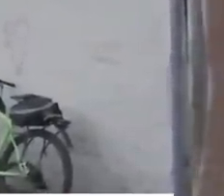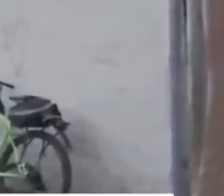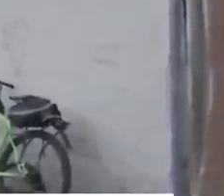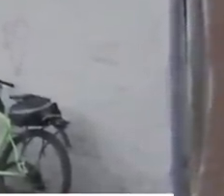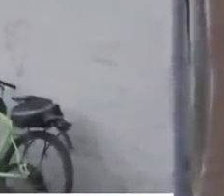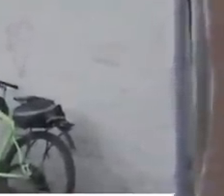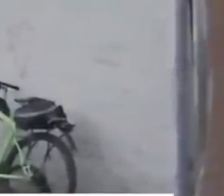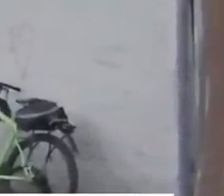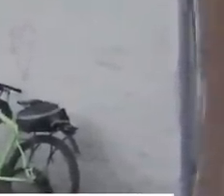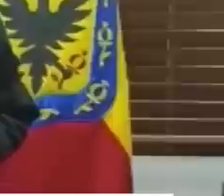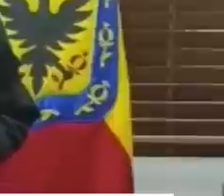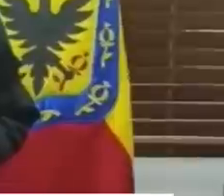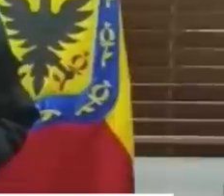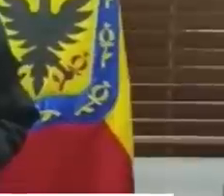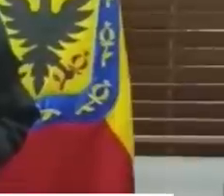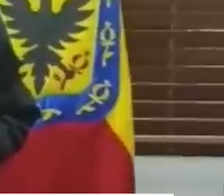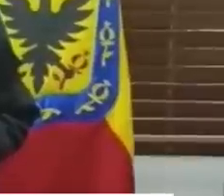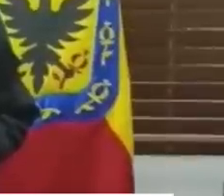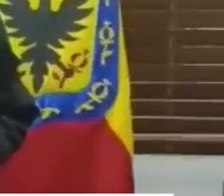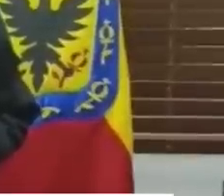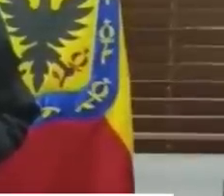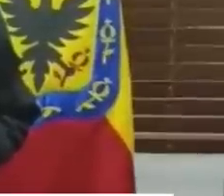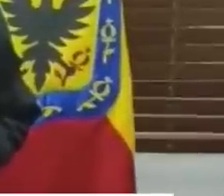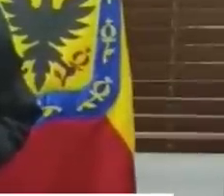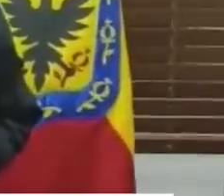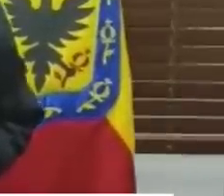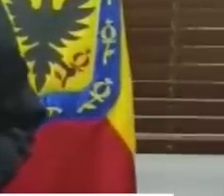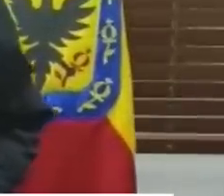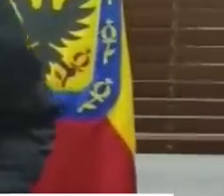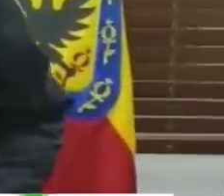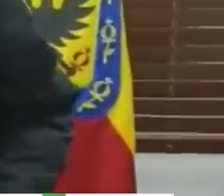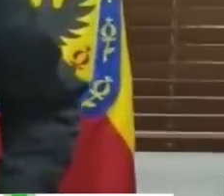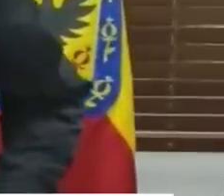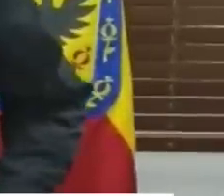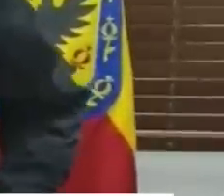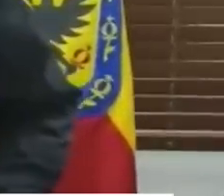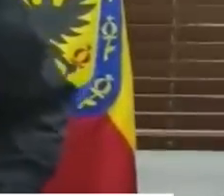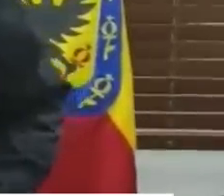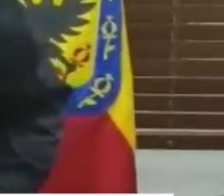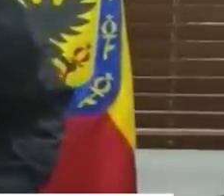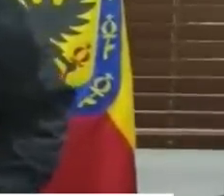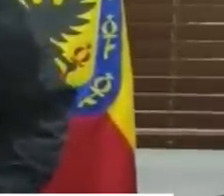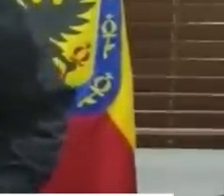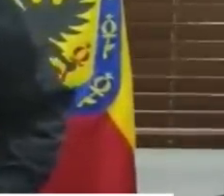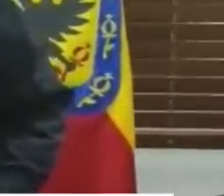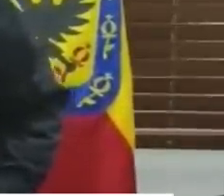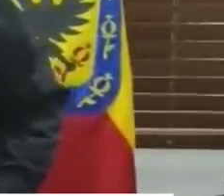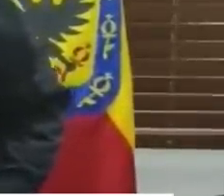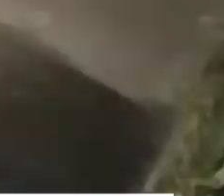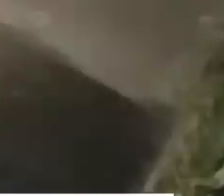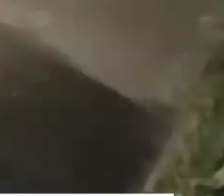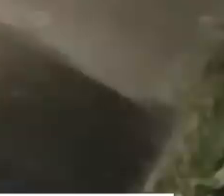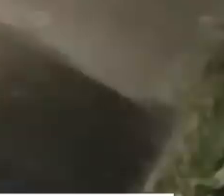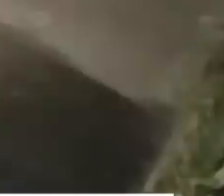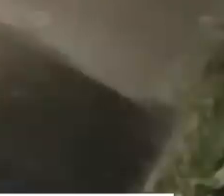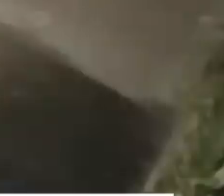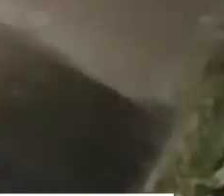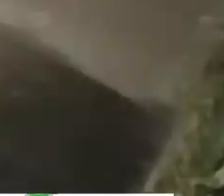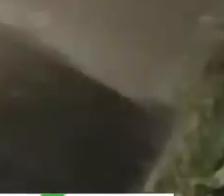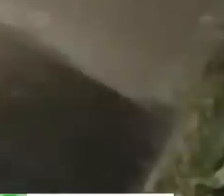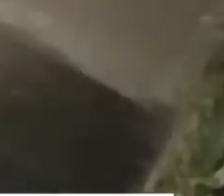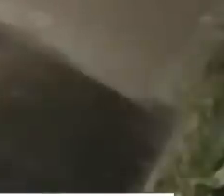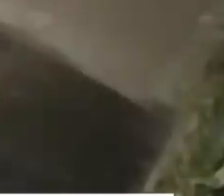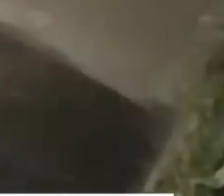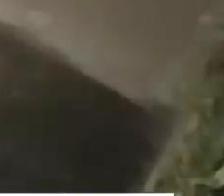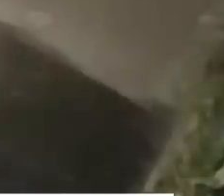alta gama y esos son a los que ellos le tiran. Se comunique con nuestra línea de atención 123 para lograr la ubicación de estos tres sujetos. En una zona cerca